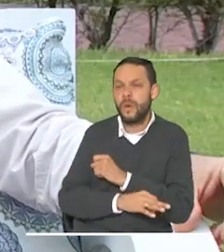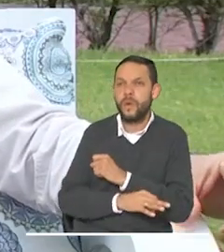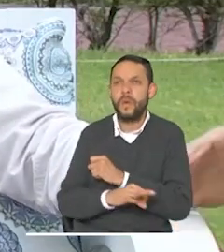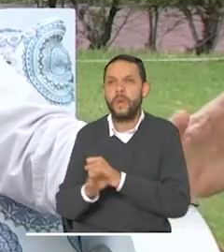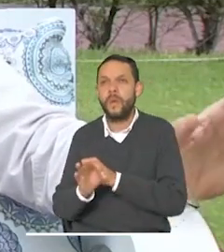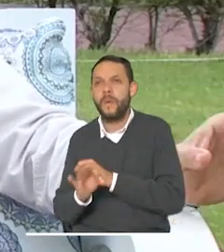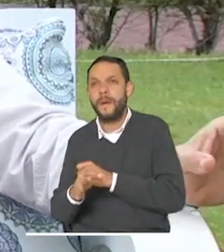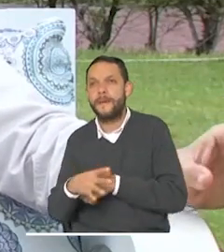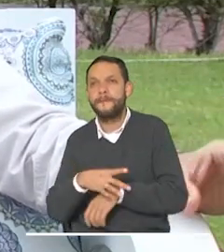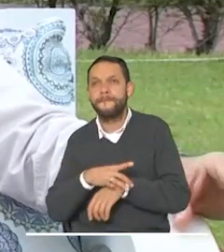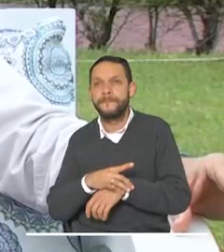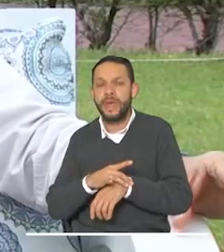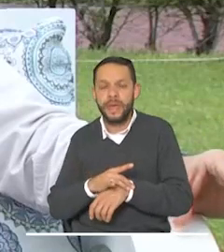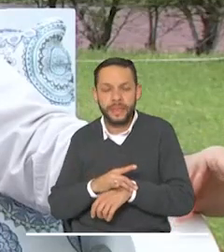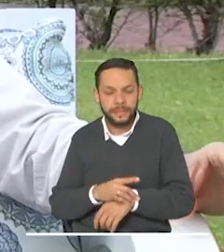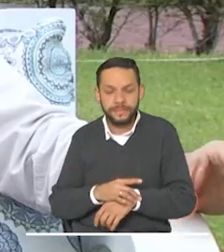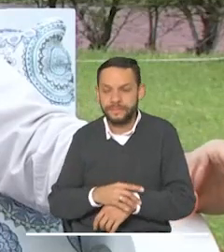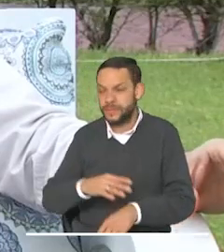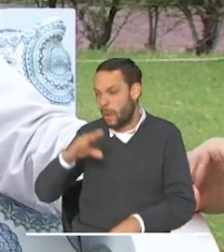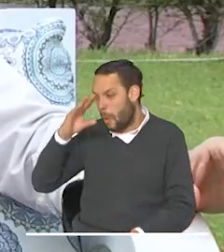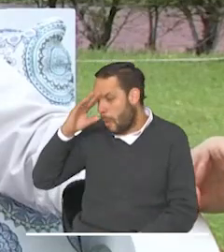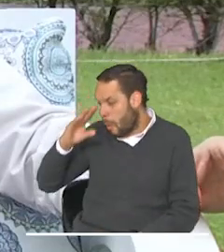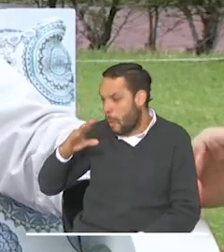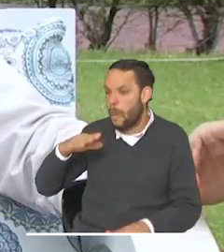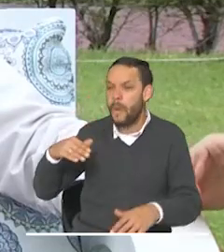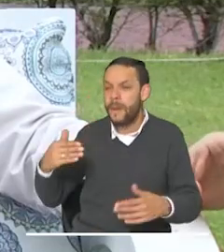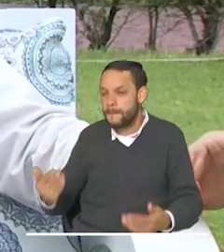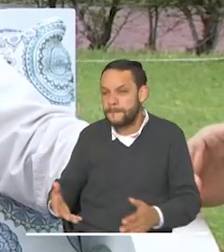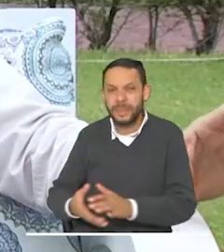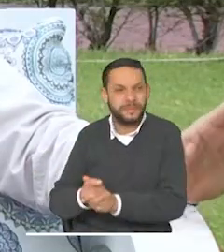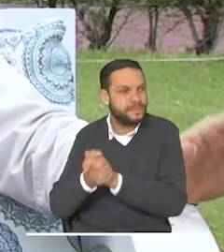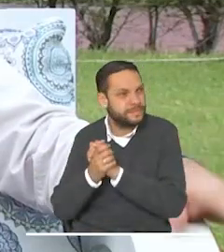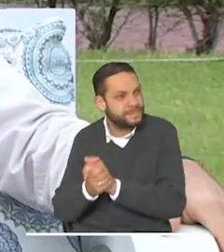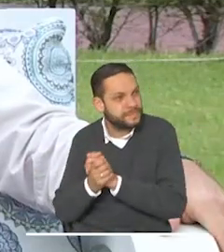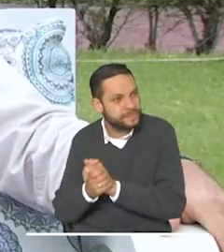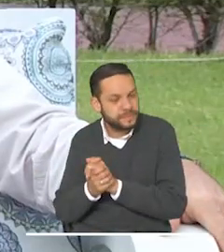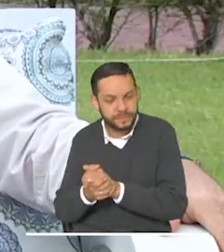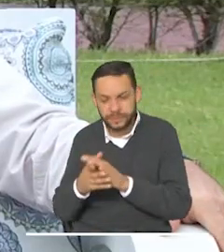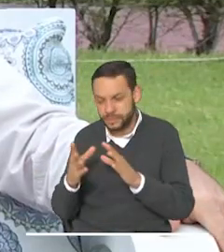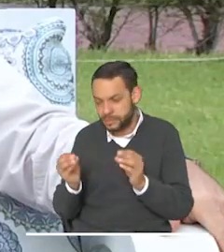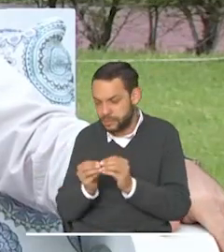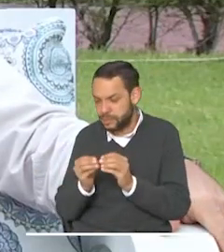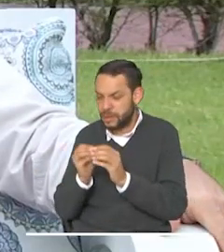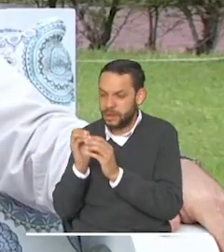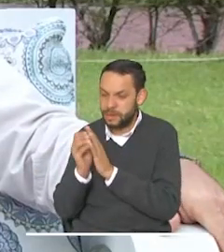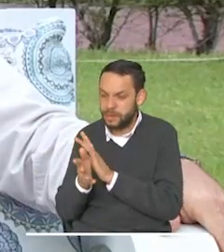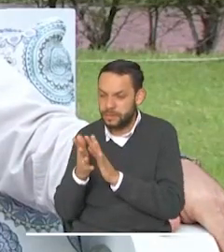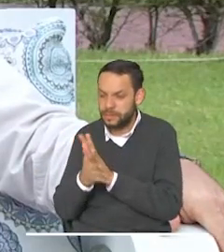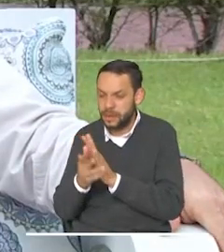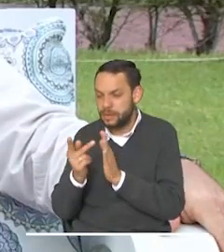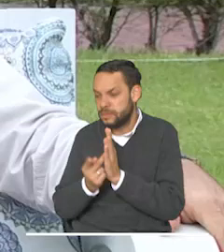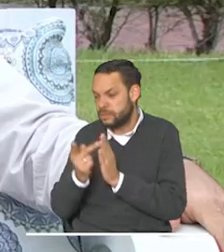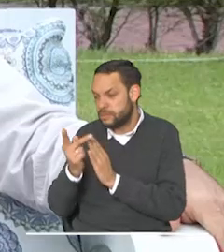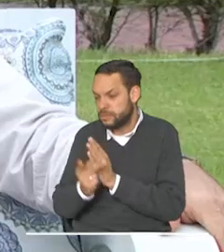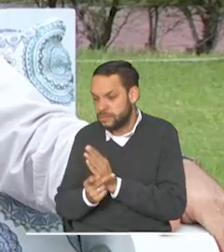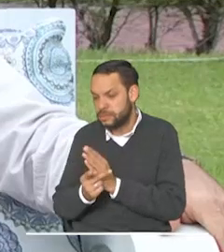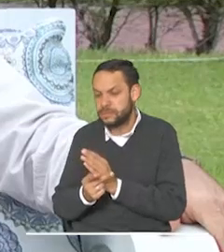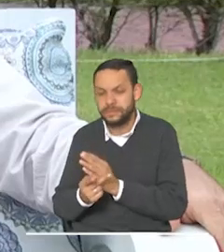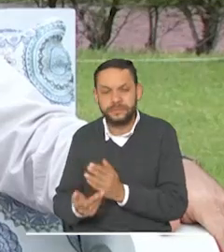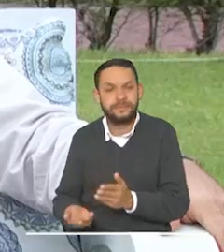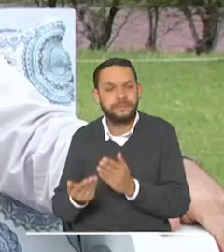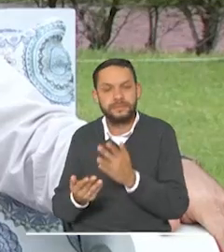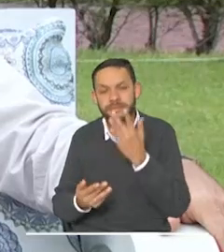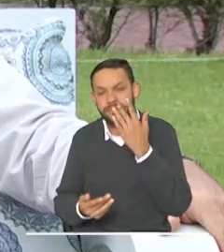y área de la salud al parque a consulta siempre les contamos de este proyecto el Doctor Carlos